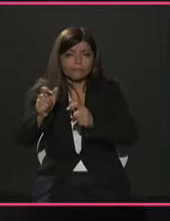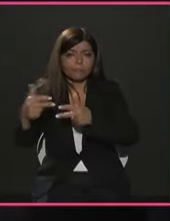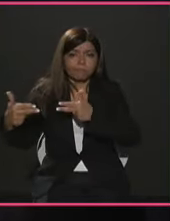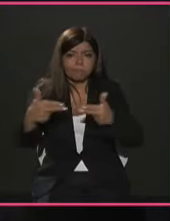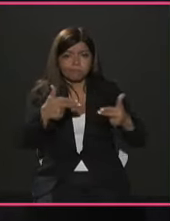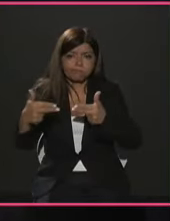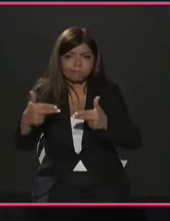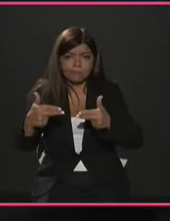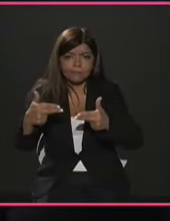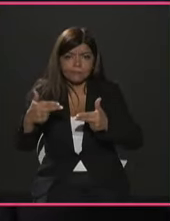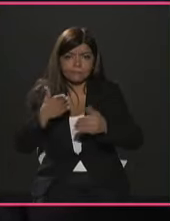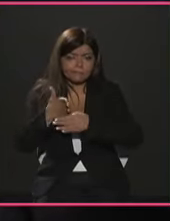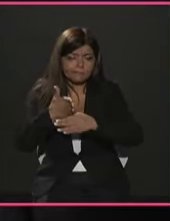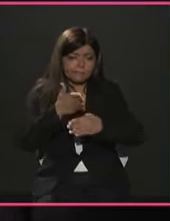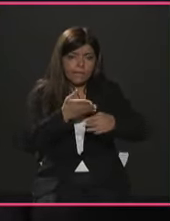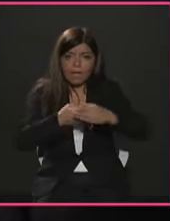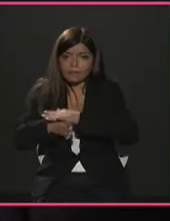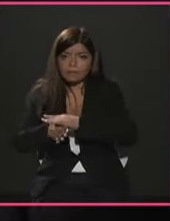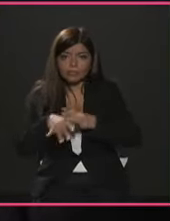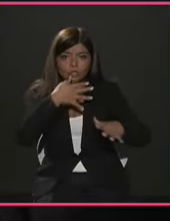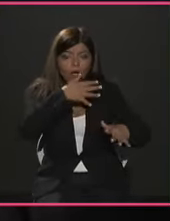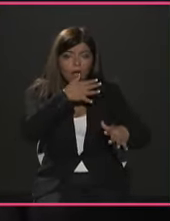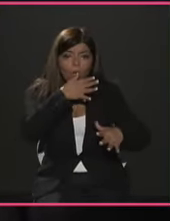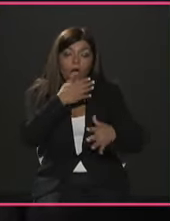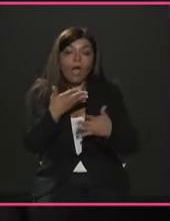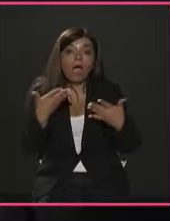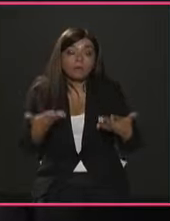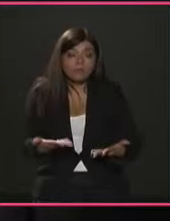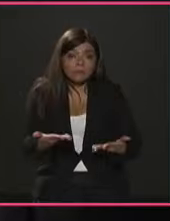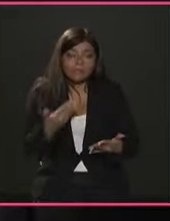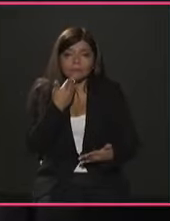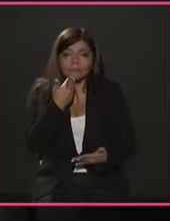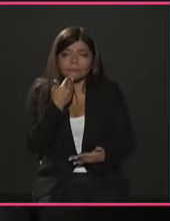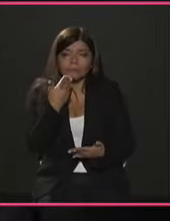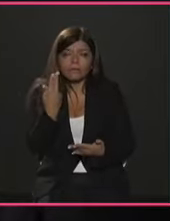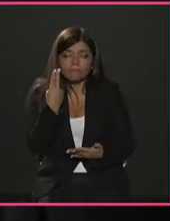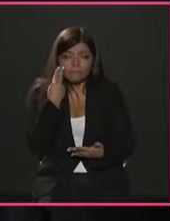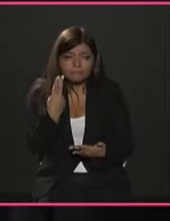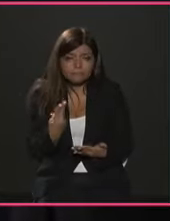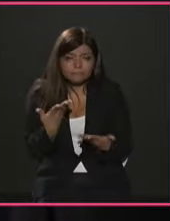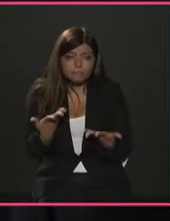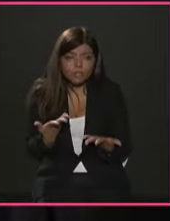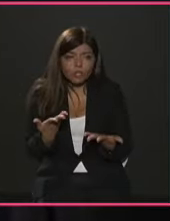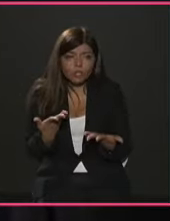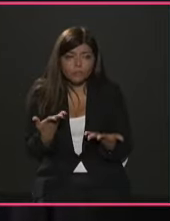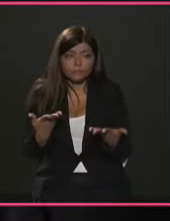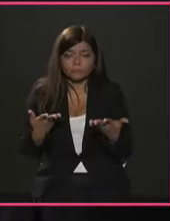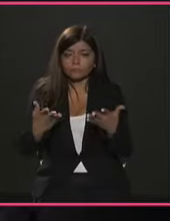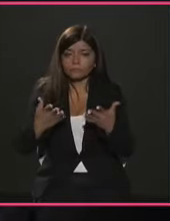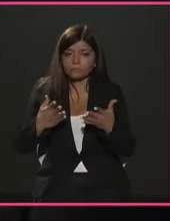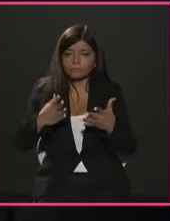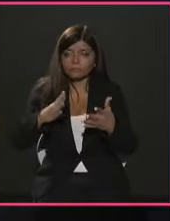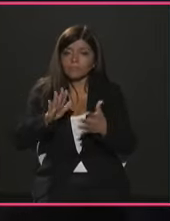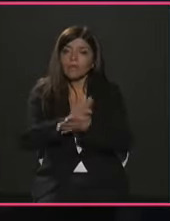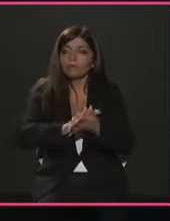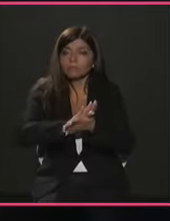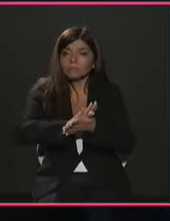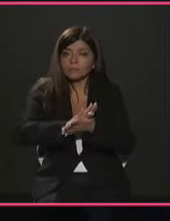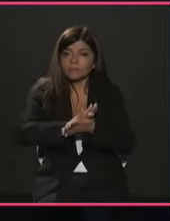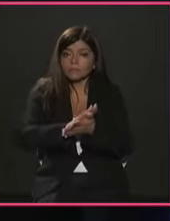obtener esta agua y también acelerar el evento eventos por